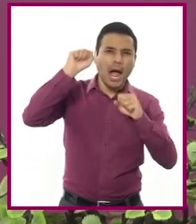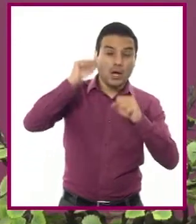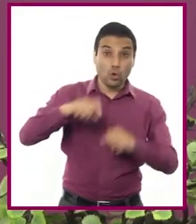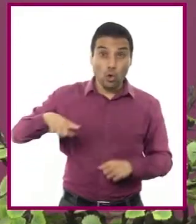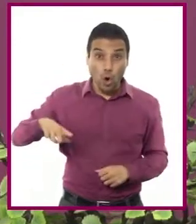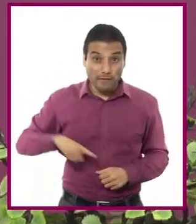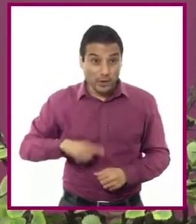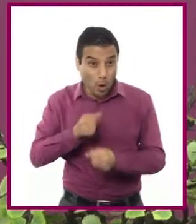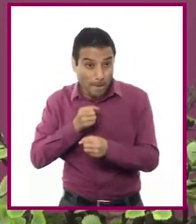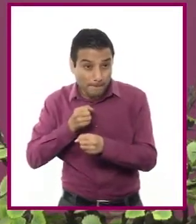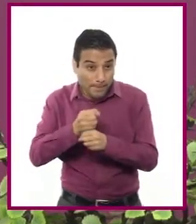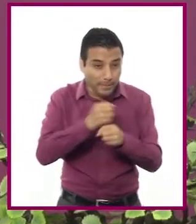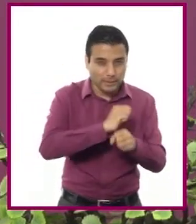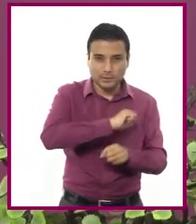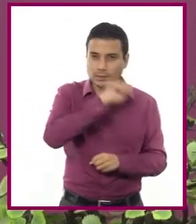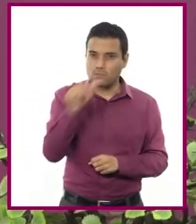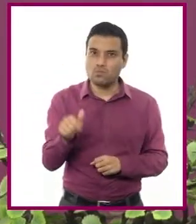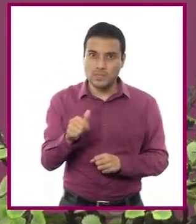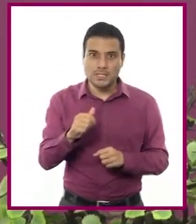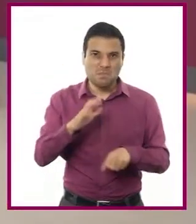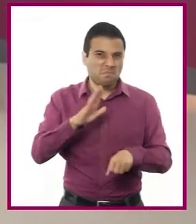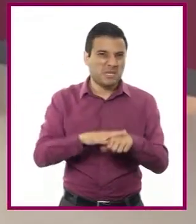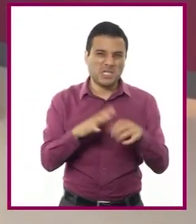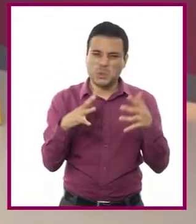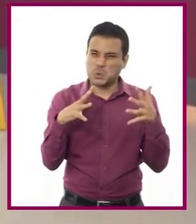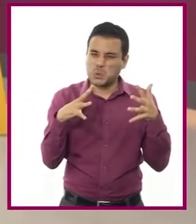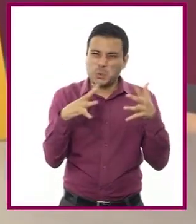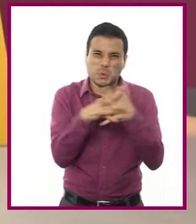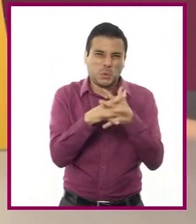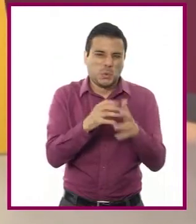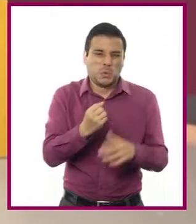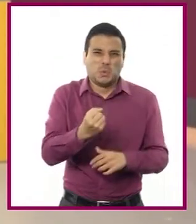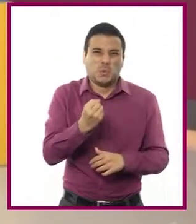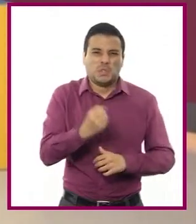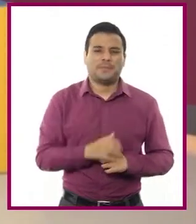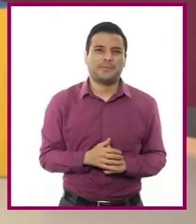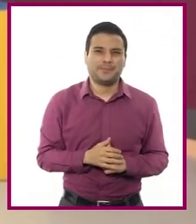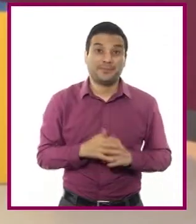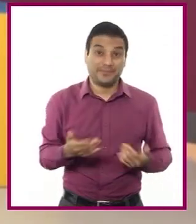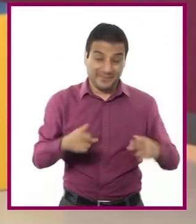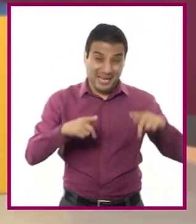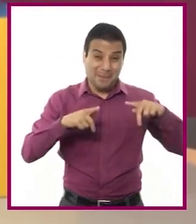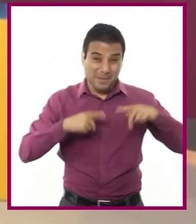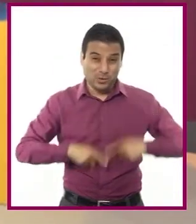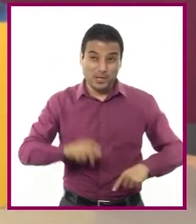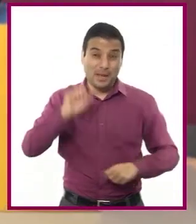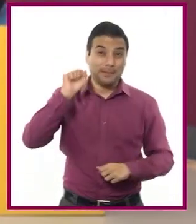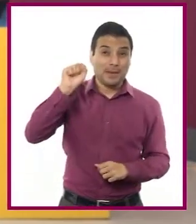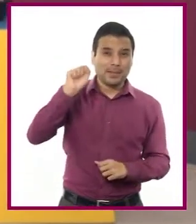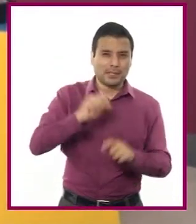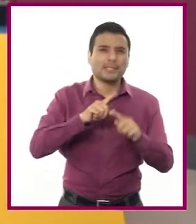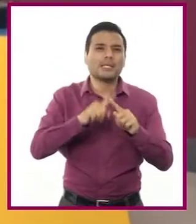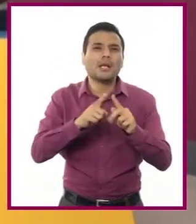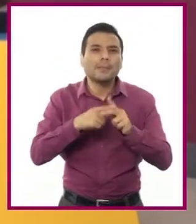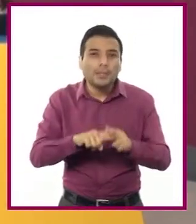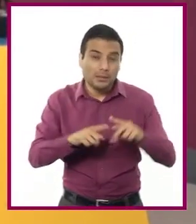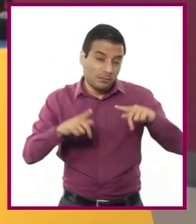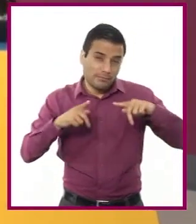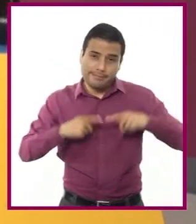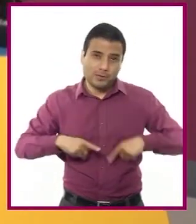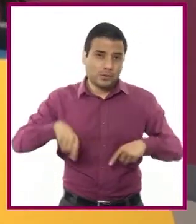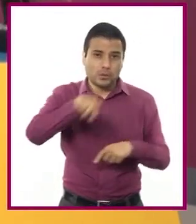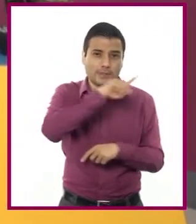escalaron pronto en un conflicto armado. A pesar de que los levantamientos armados los inició el pueblo, a mediados